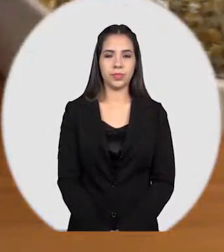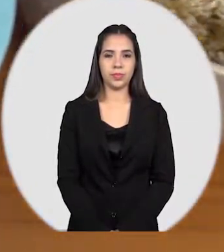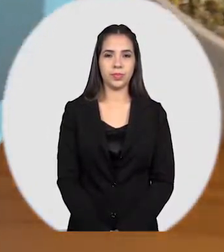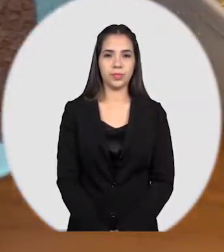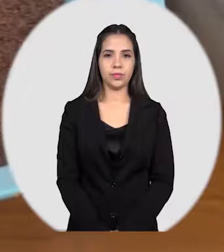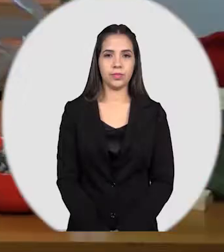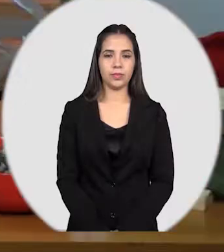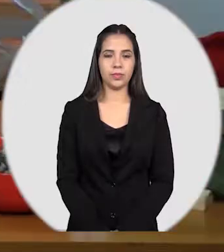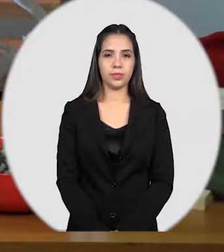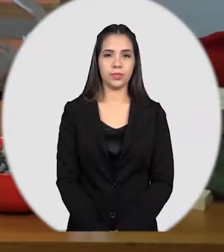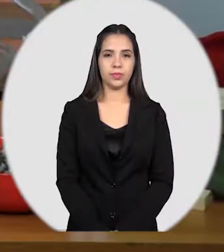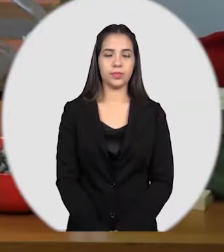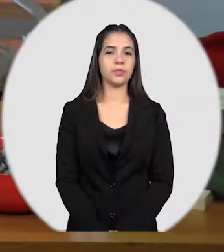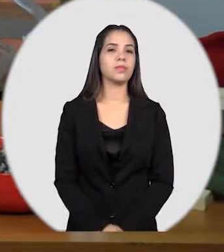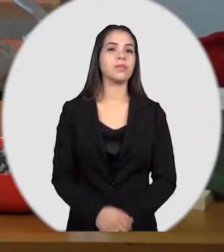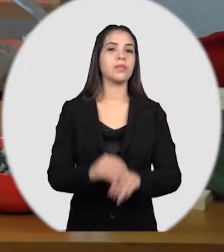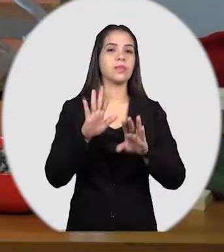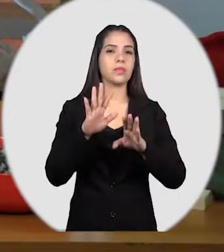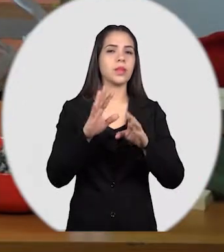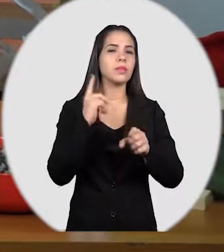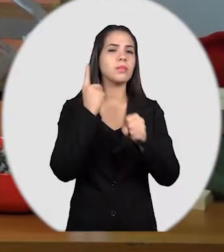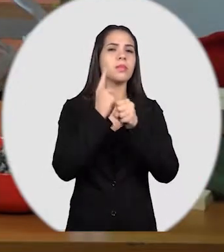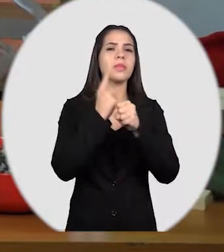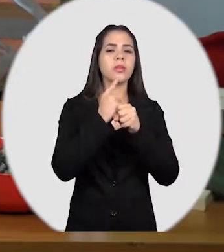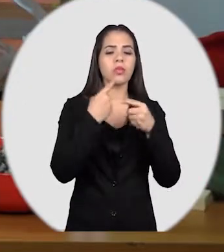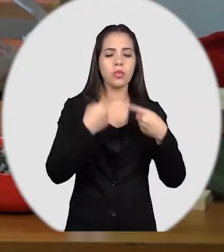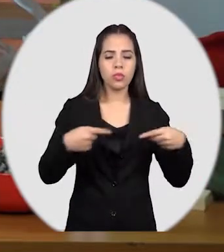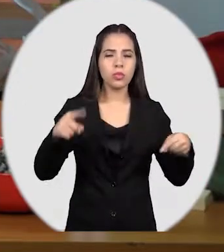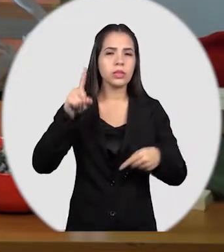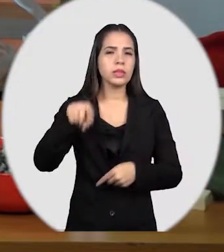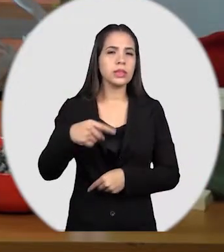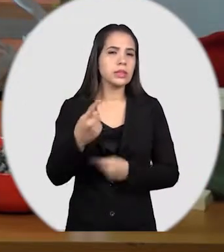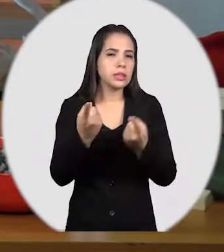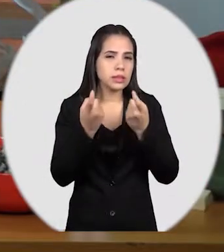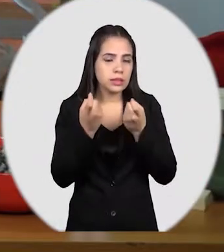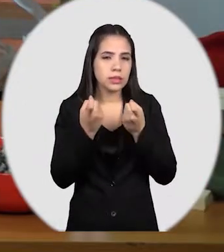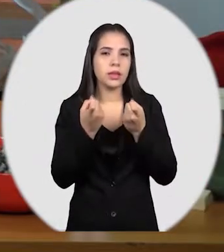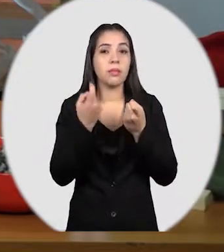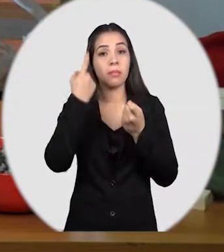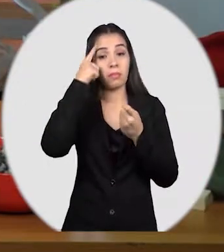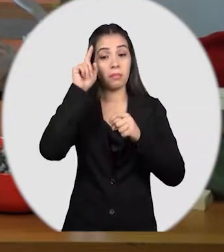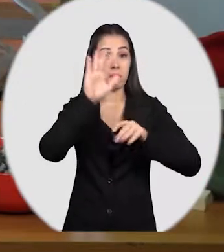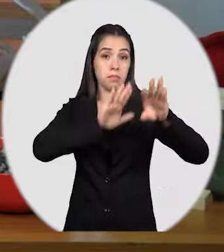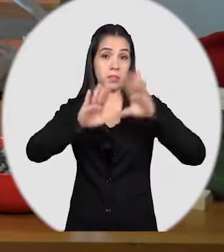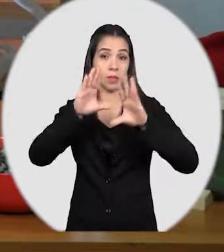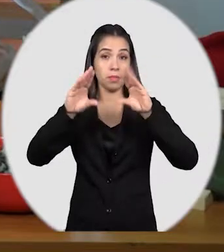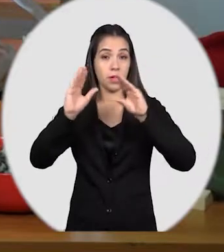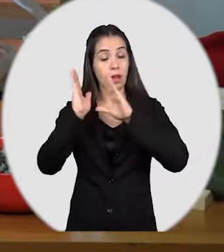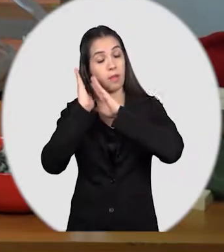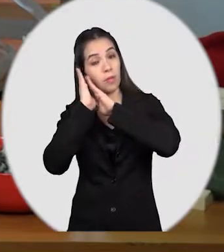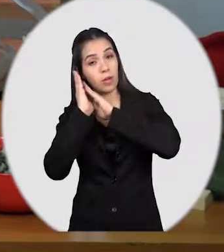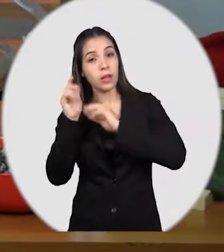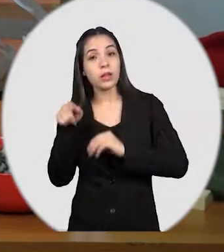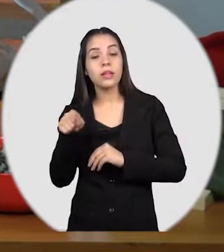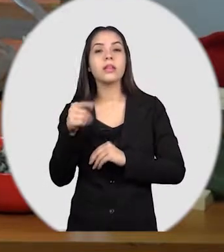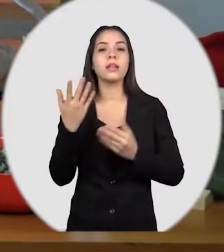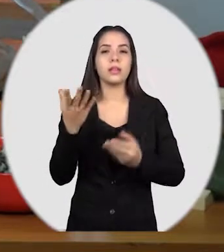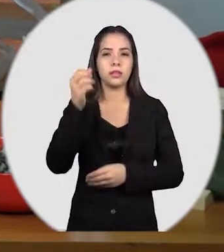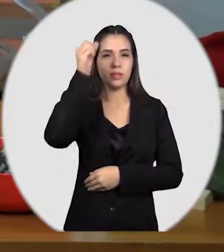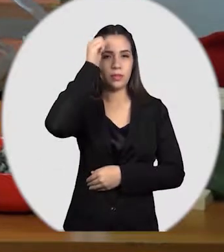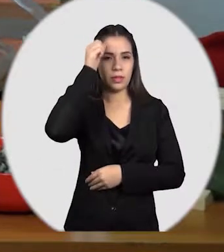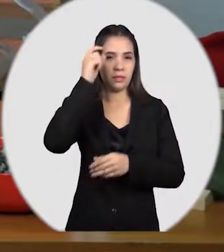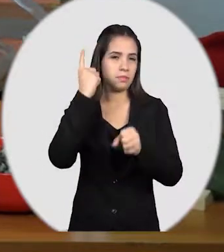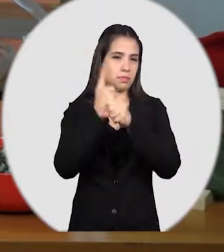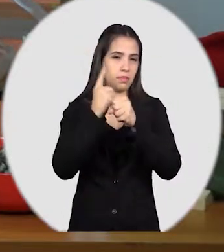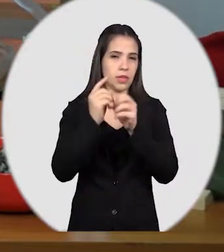Lo que vamos a necesitar para poder realizar nuestra almohada terapéutica son los siguientes materiales. En primer lugar, la tela, que